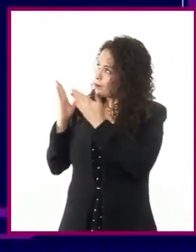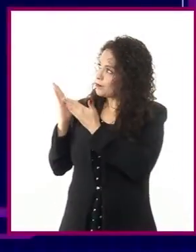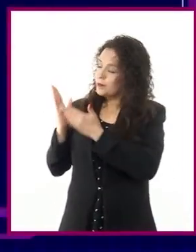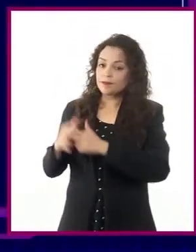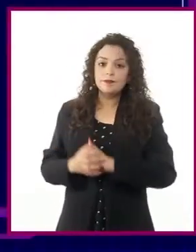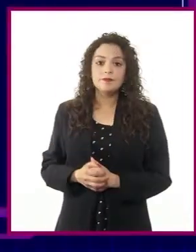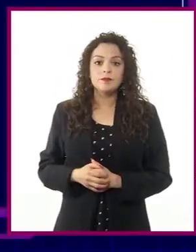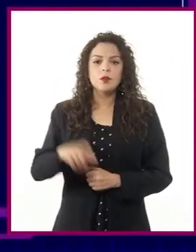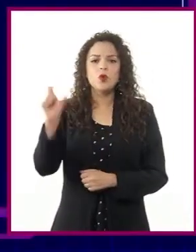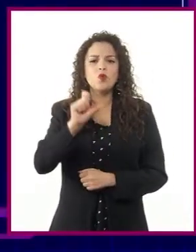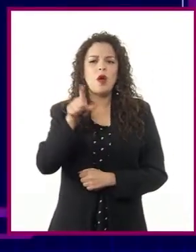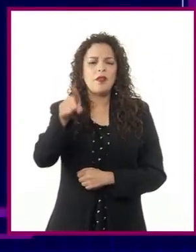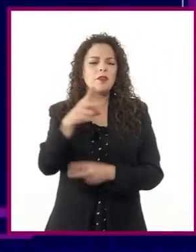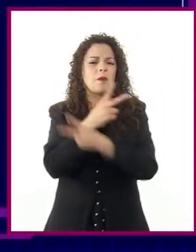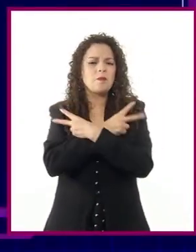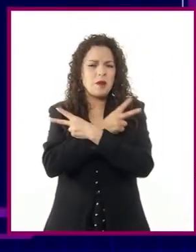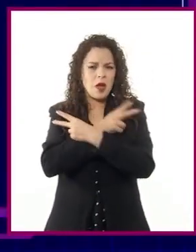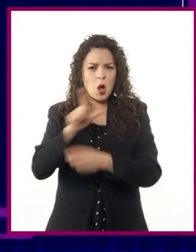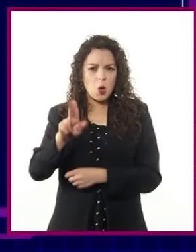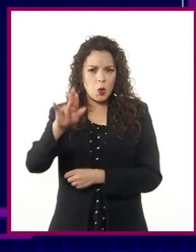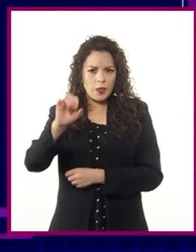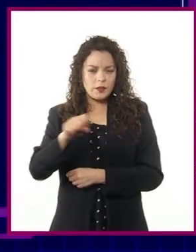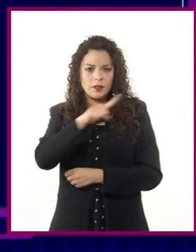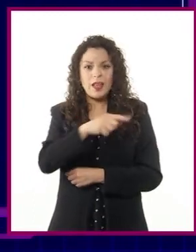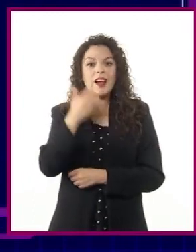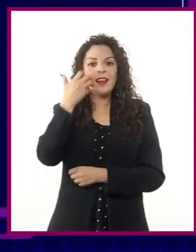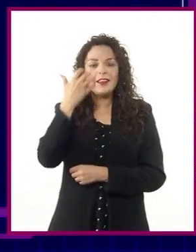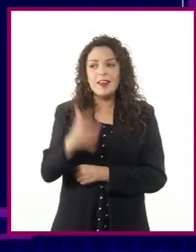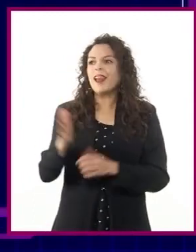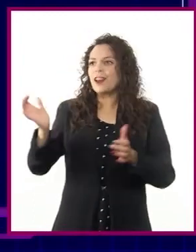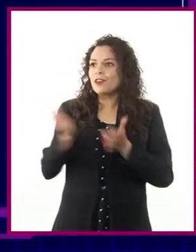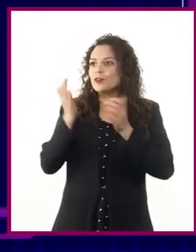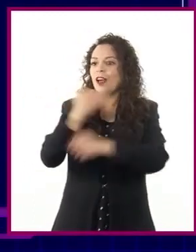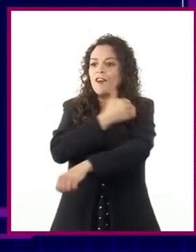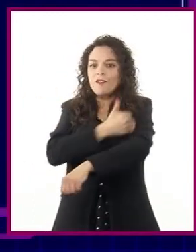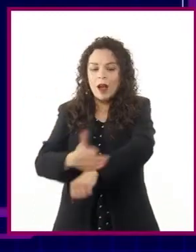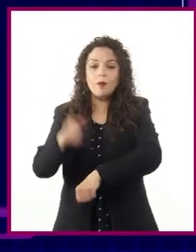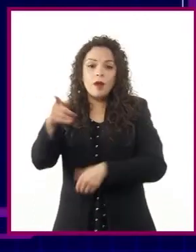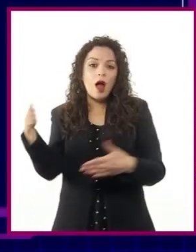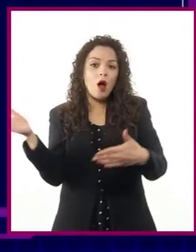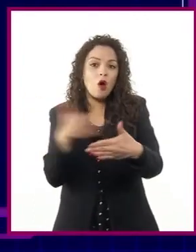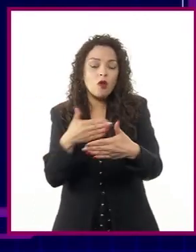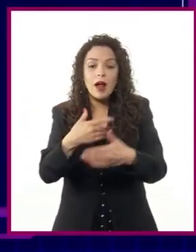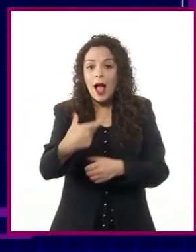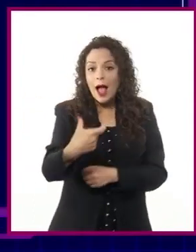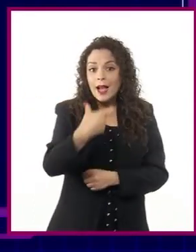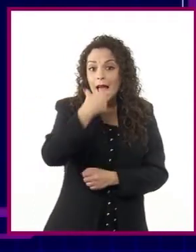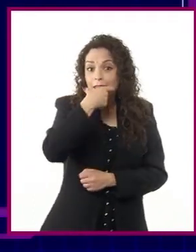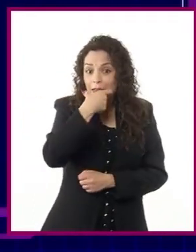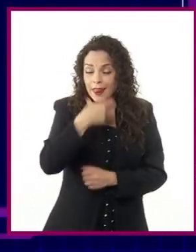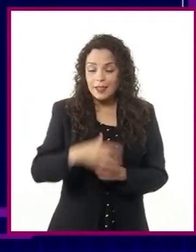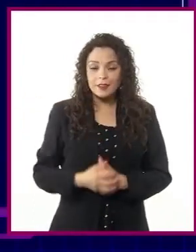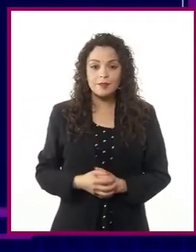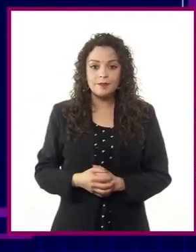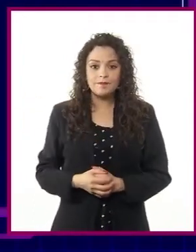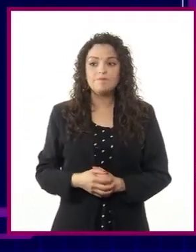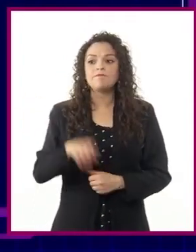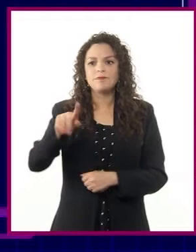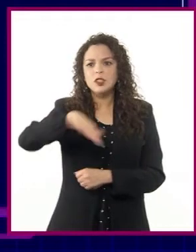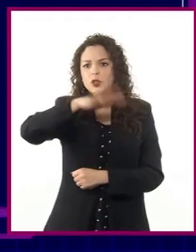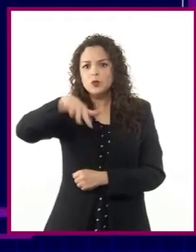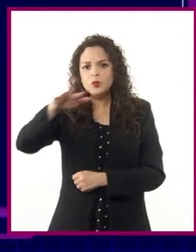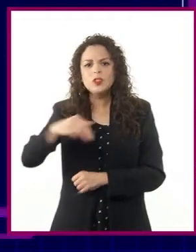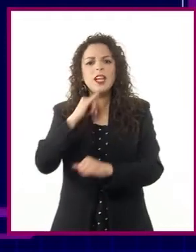las vacaciones, Luis quiso sorprender a su familia preparando unas galletas caseras, así que buscó una receta